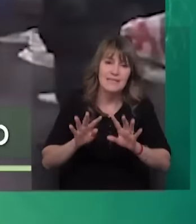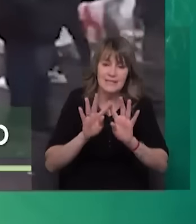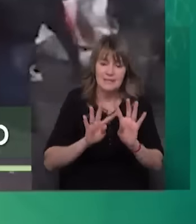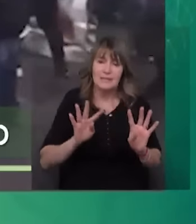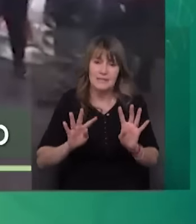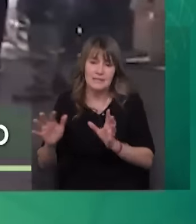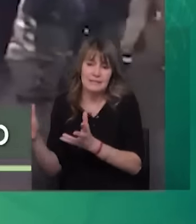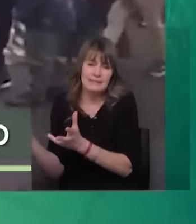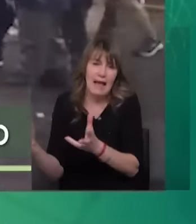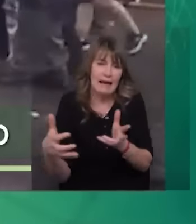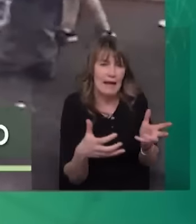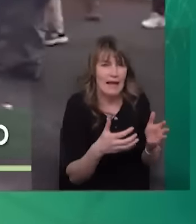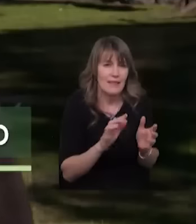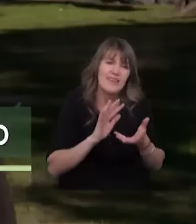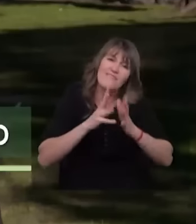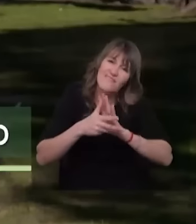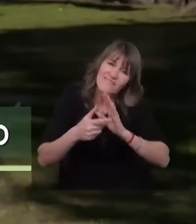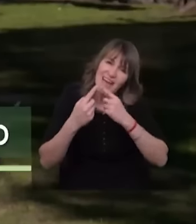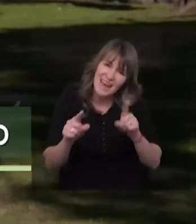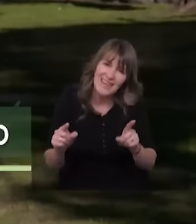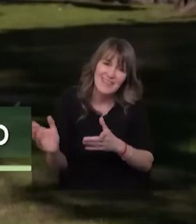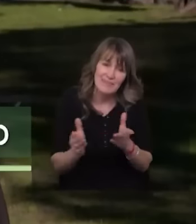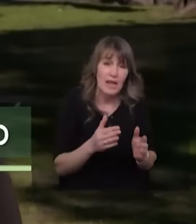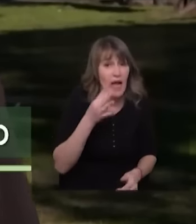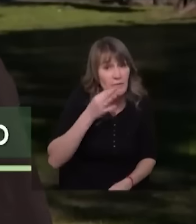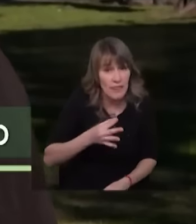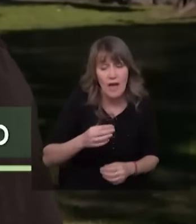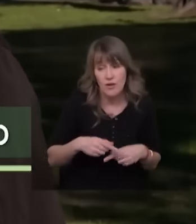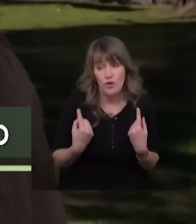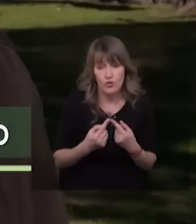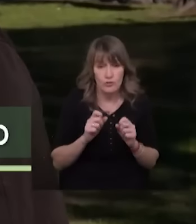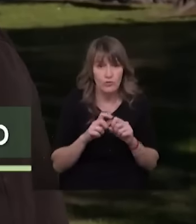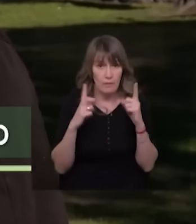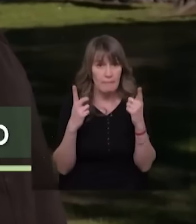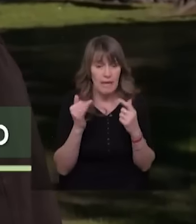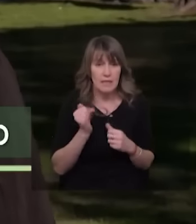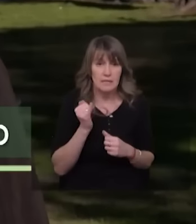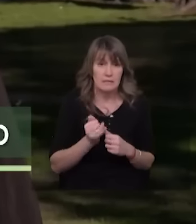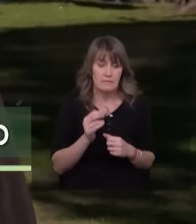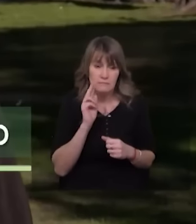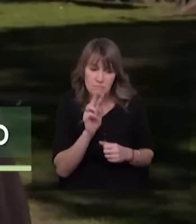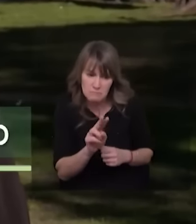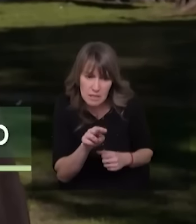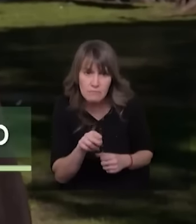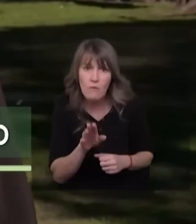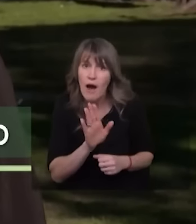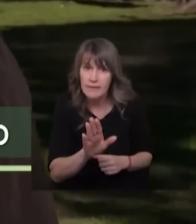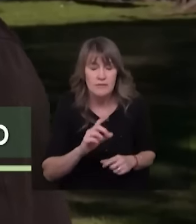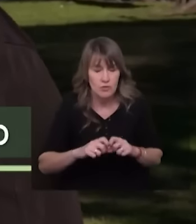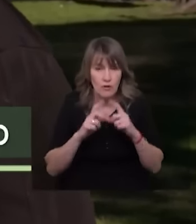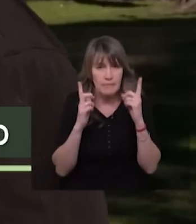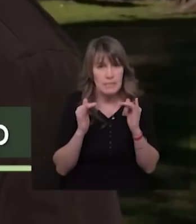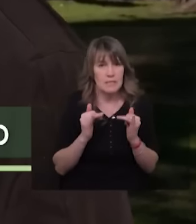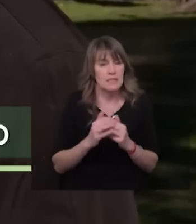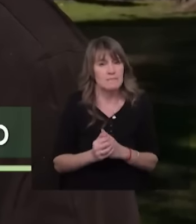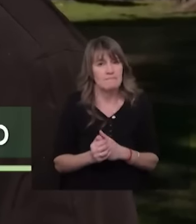los sacaba de otra manera y bueno sí la verdad que nos llevamos una sorpresa este con lo que sucedió el otro día pero esto es